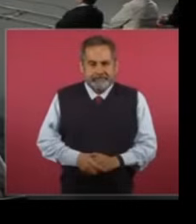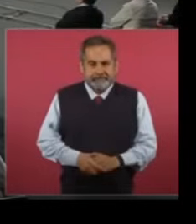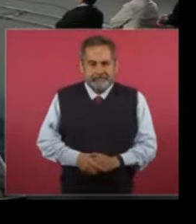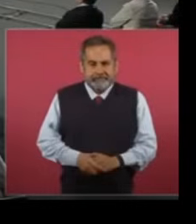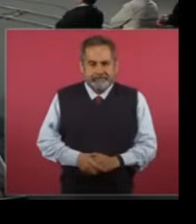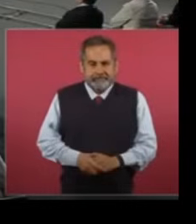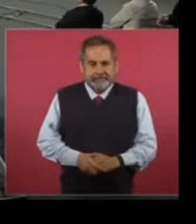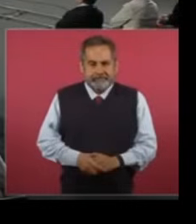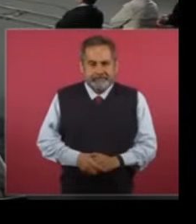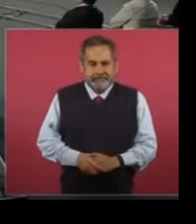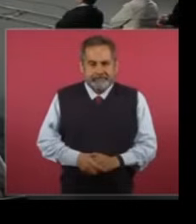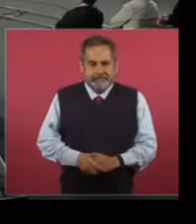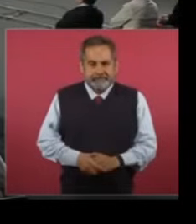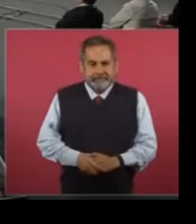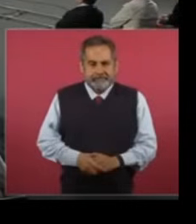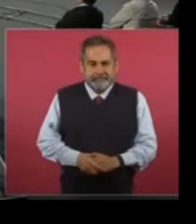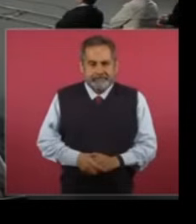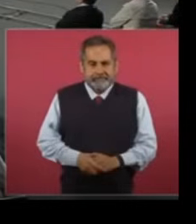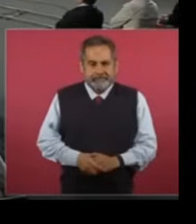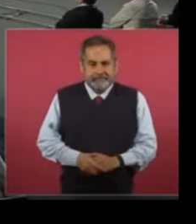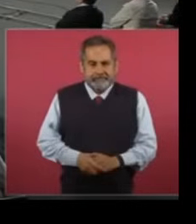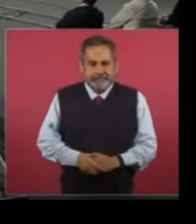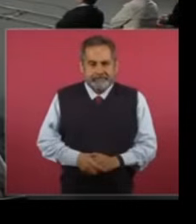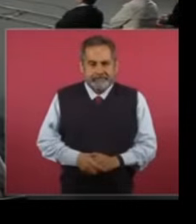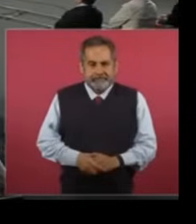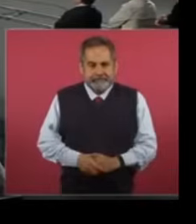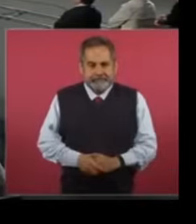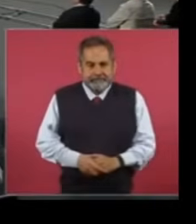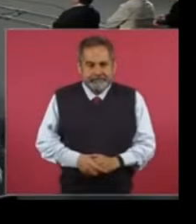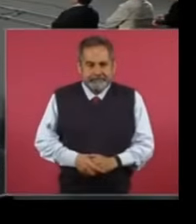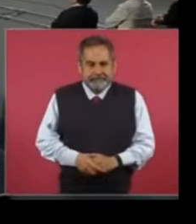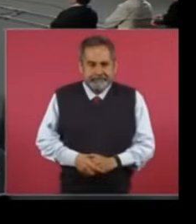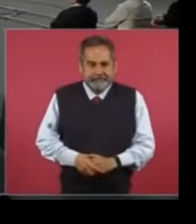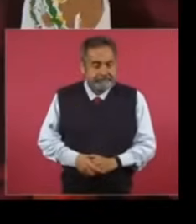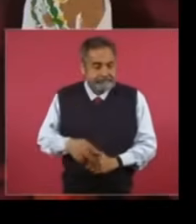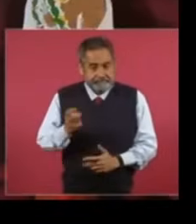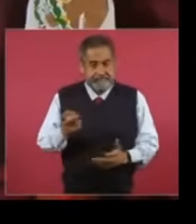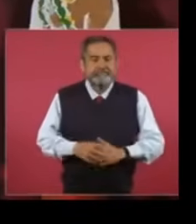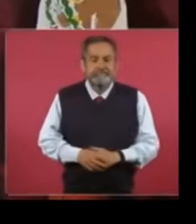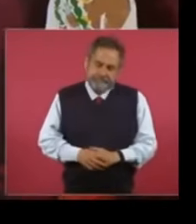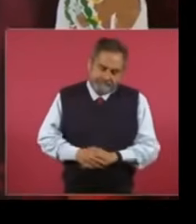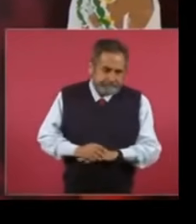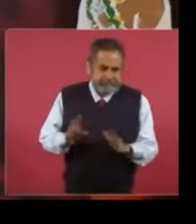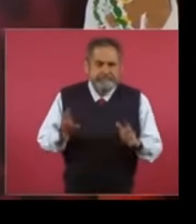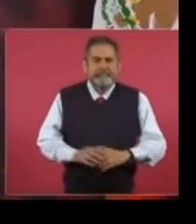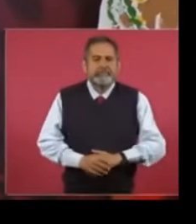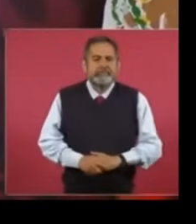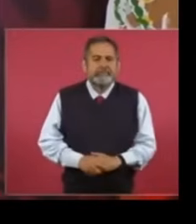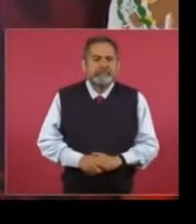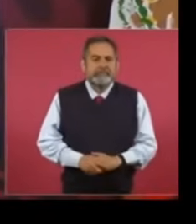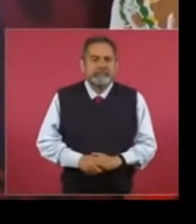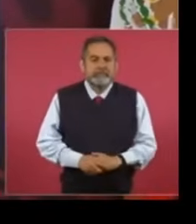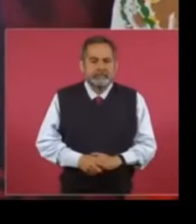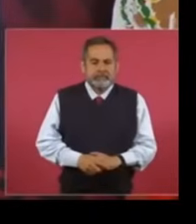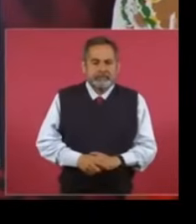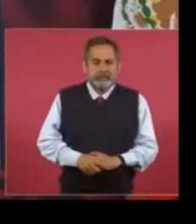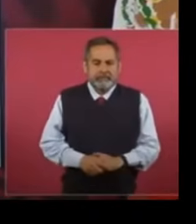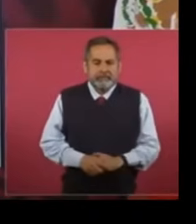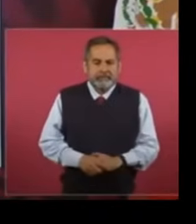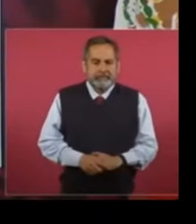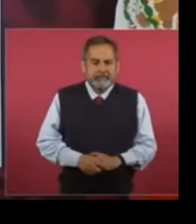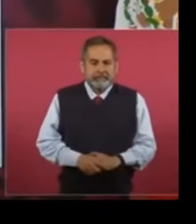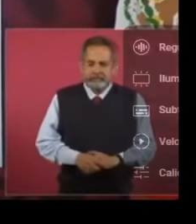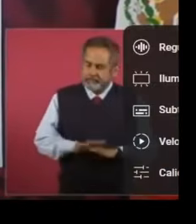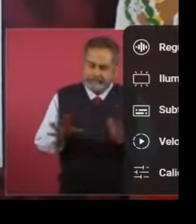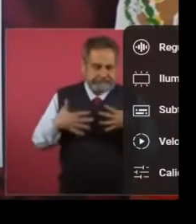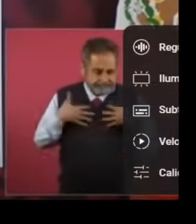junio les dijimos Ya basta pero no aprende Esta gente ya ya este